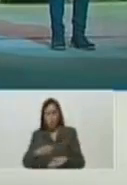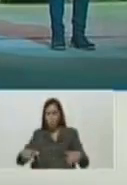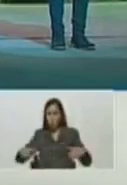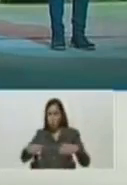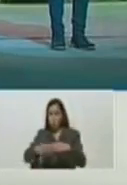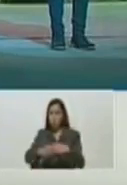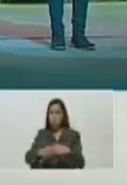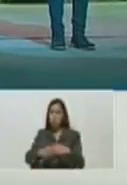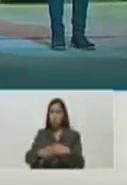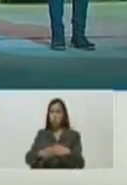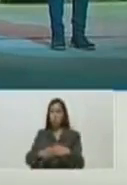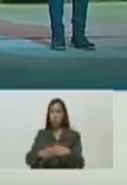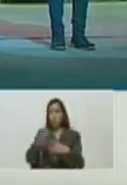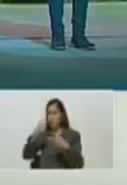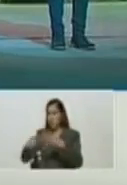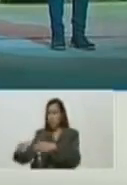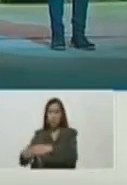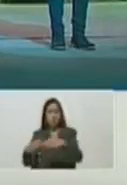Guaraguá, Un Solo Pueblo, etc.